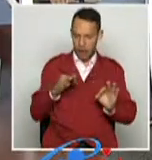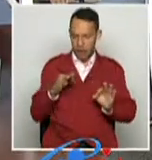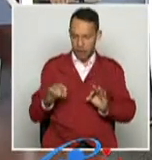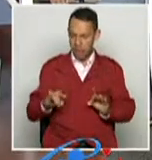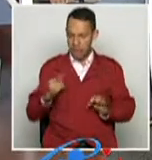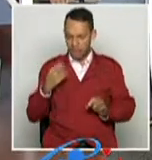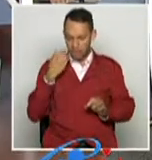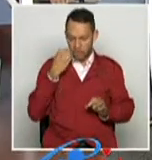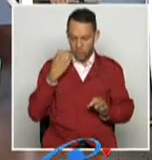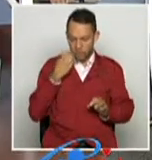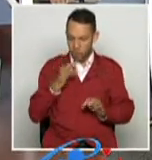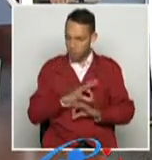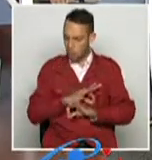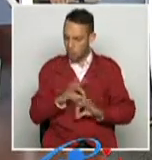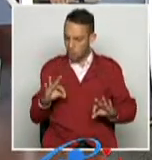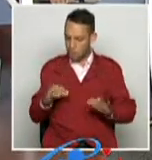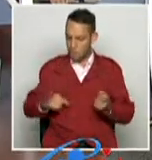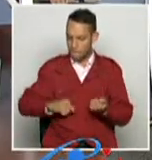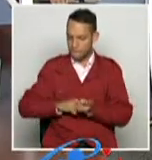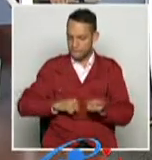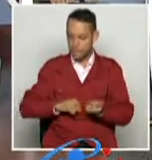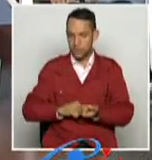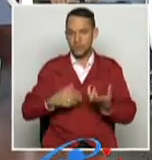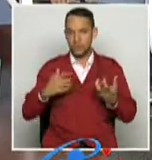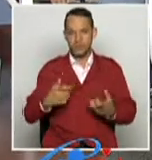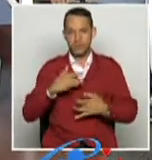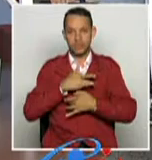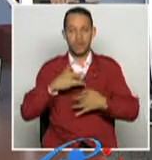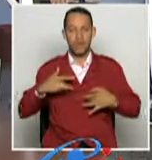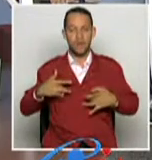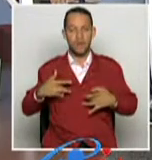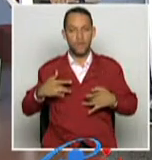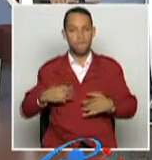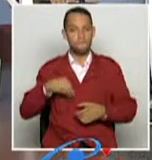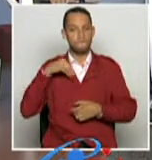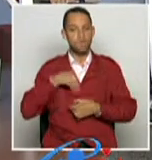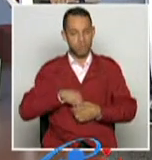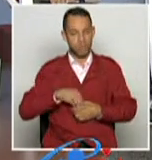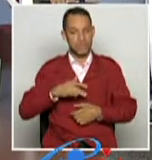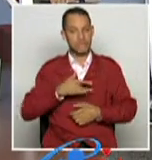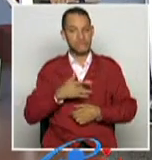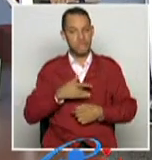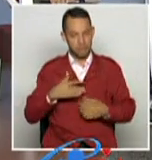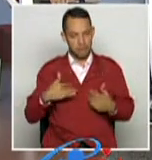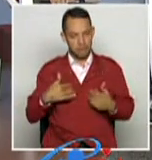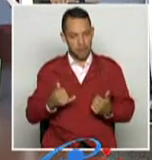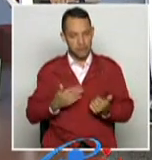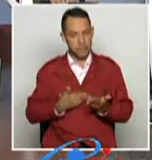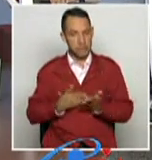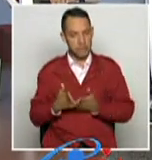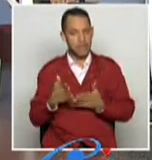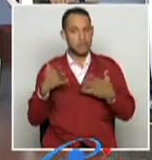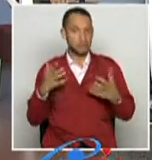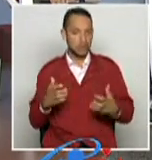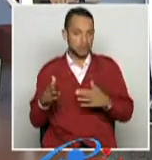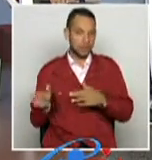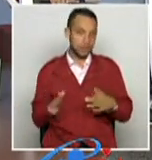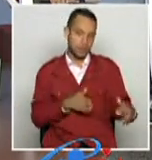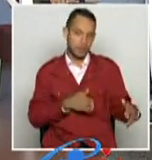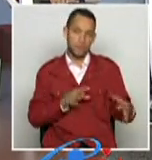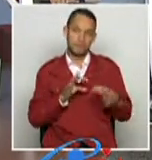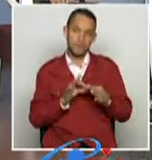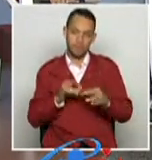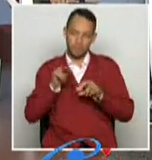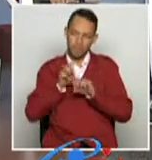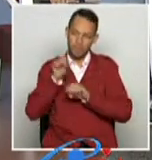médicos Ayurvedas, el tipo de sanación, de curación, de tratamiento de las enfermedades desde ese punto de vista